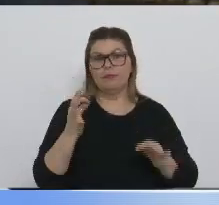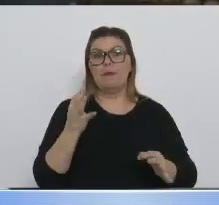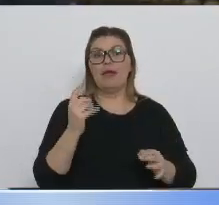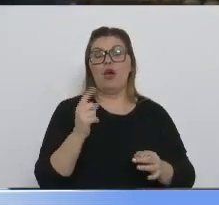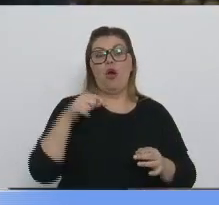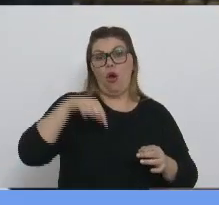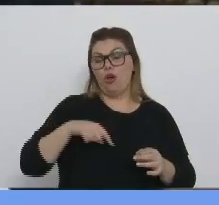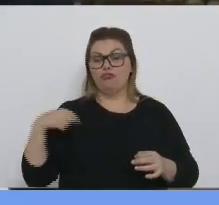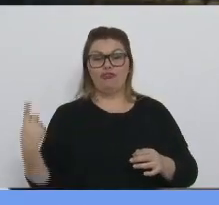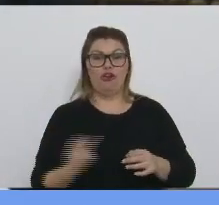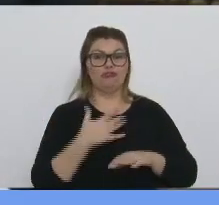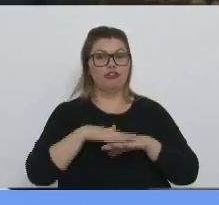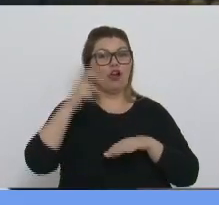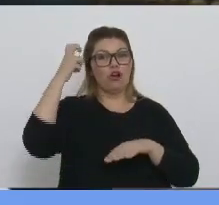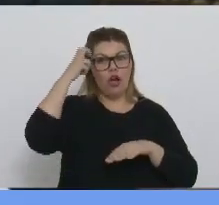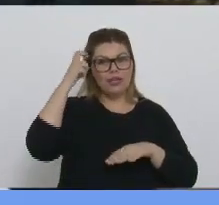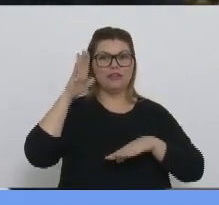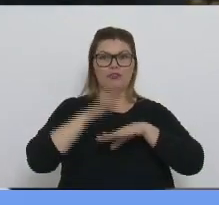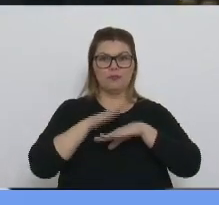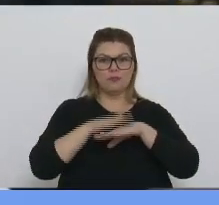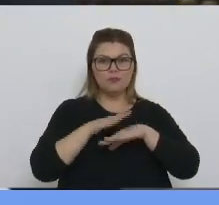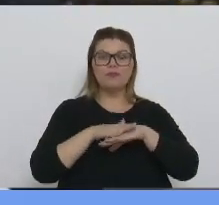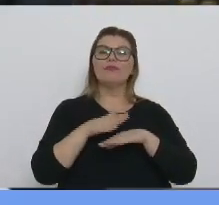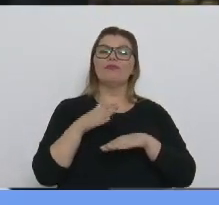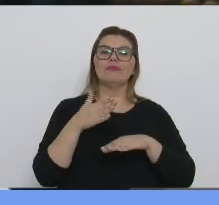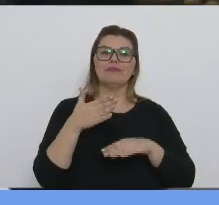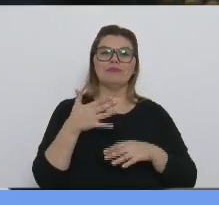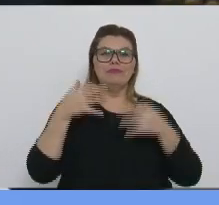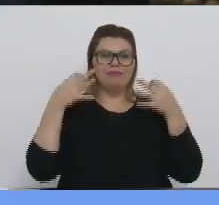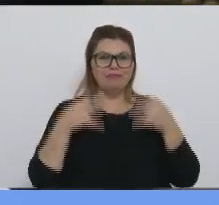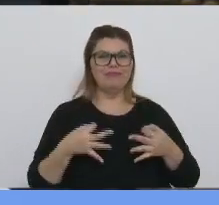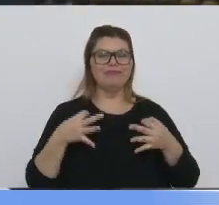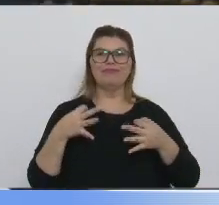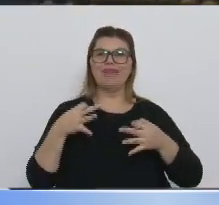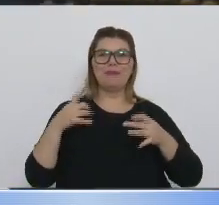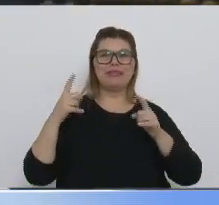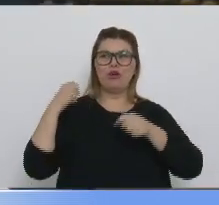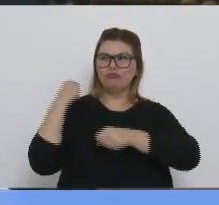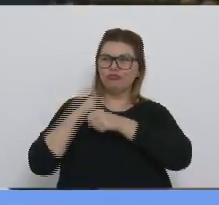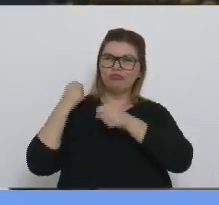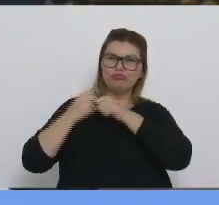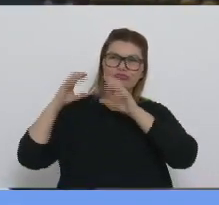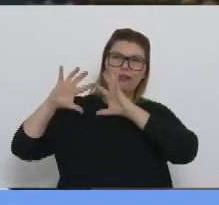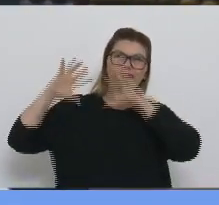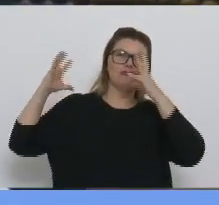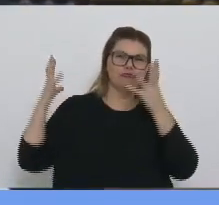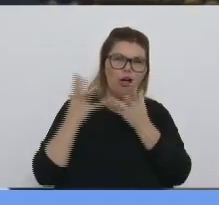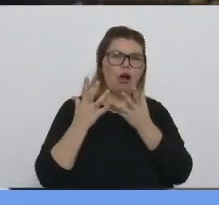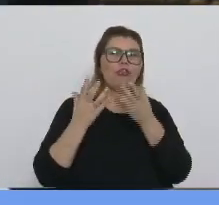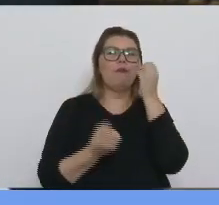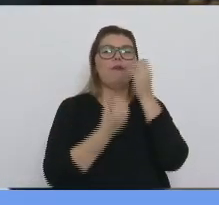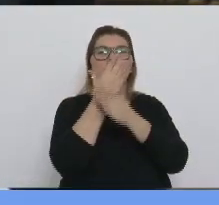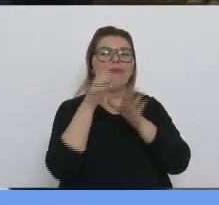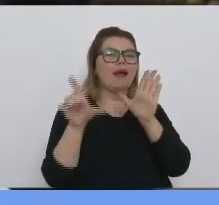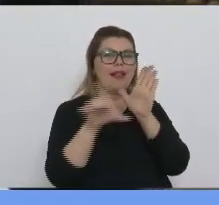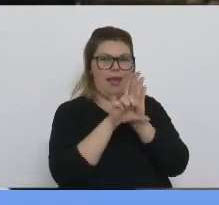congreso de la nación a estrés senado consagrando todo esto en una ley consagrando esta política de estado otra vez como